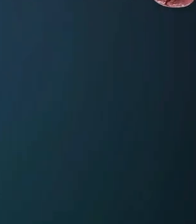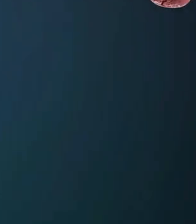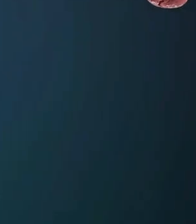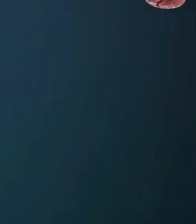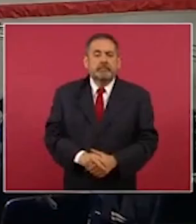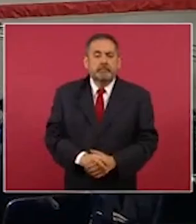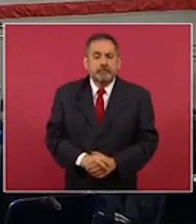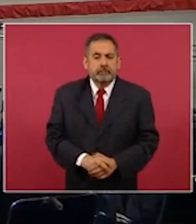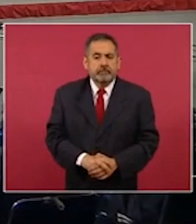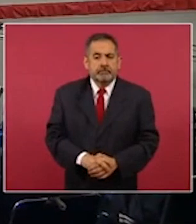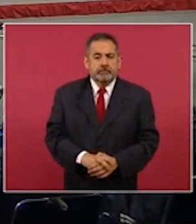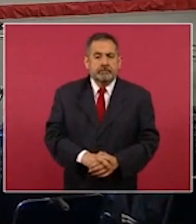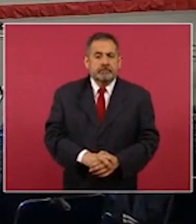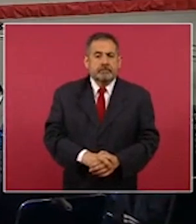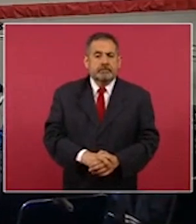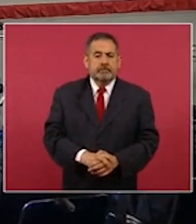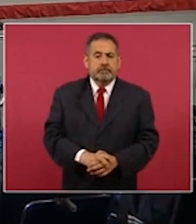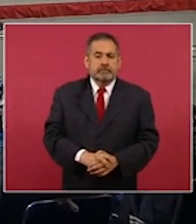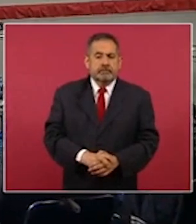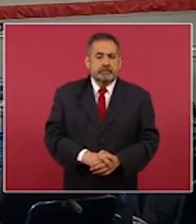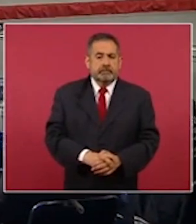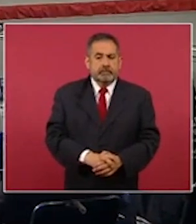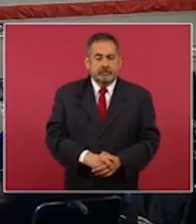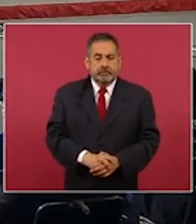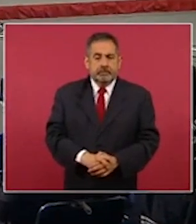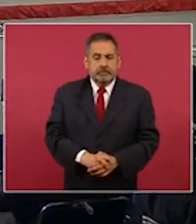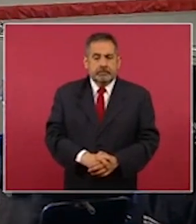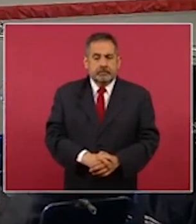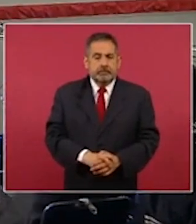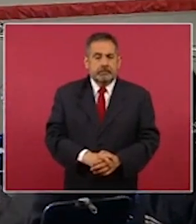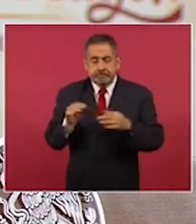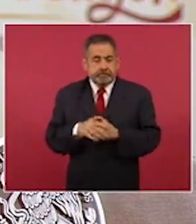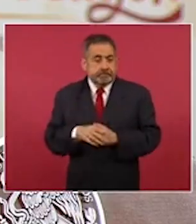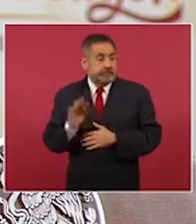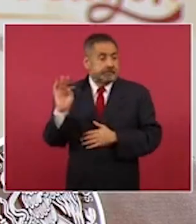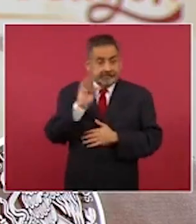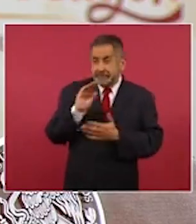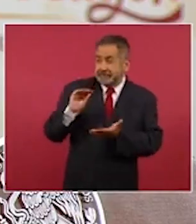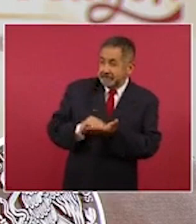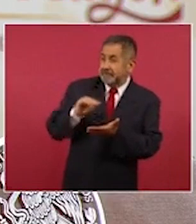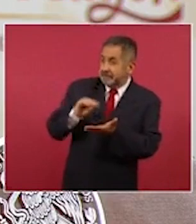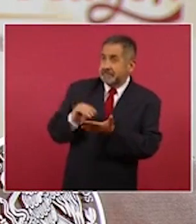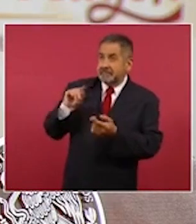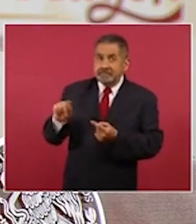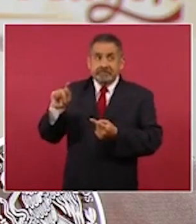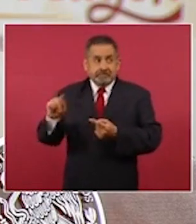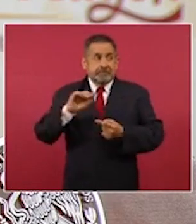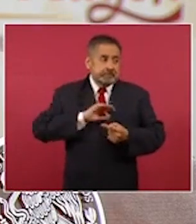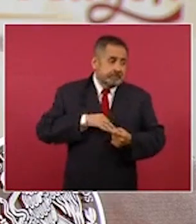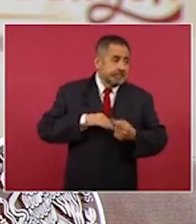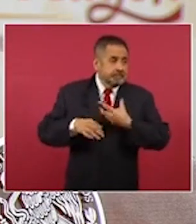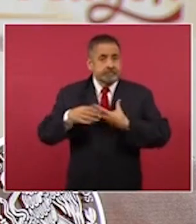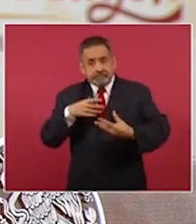nuevas esto según informó la secretaría de salud Federal a través de su último informe técnico semanal hasta la fecha se